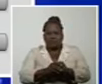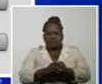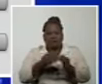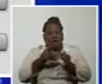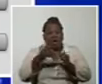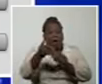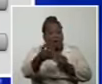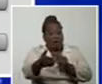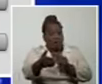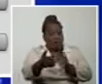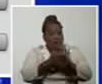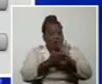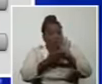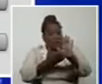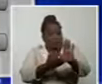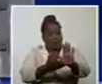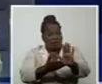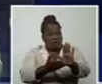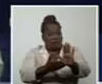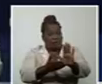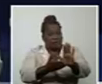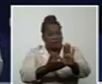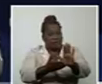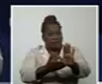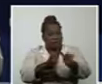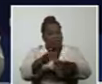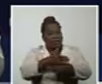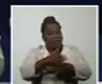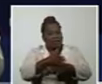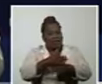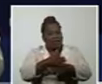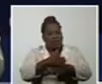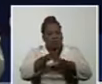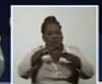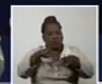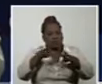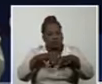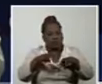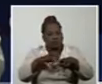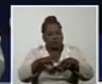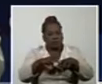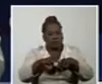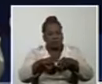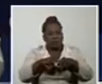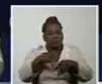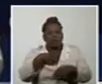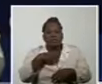ha demostrado hasta ahora con diferentes estudios, hay una